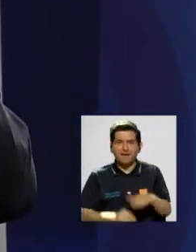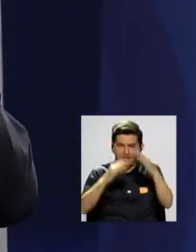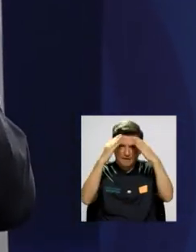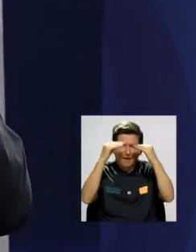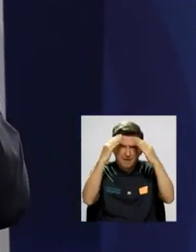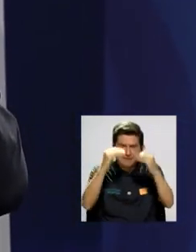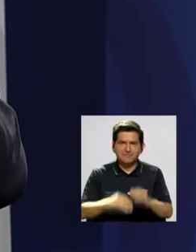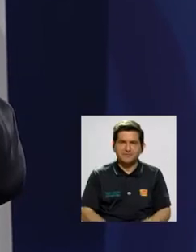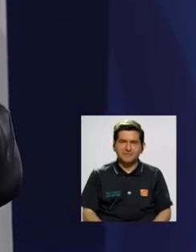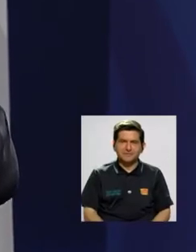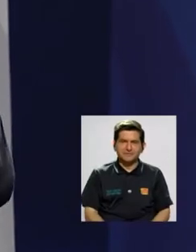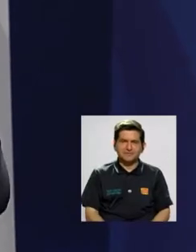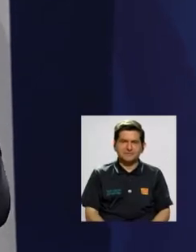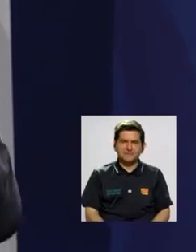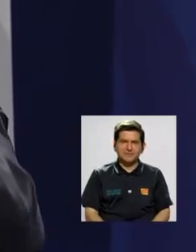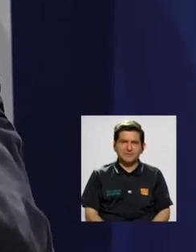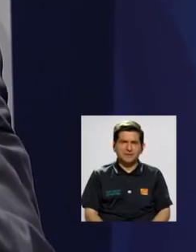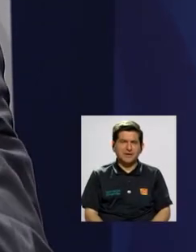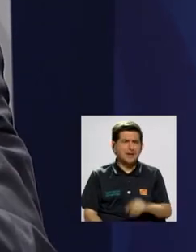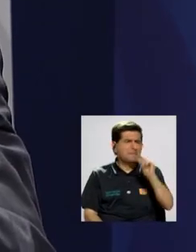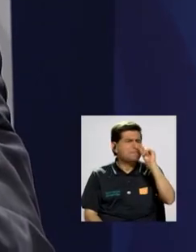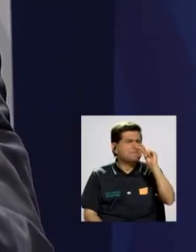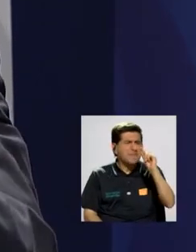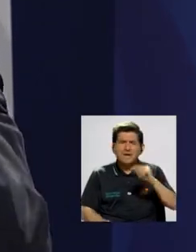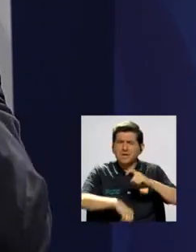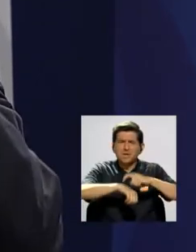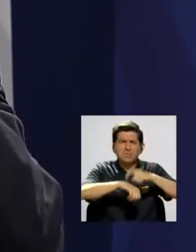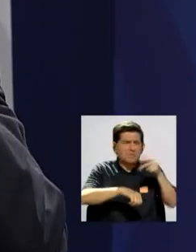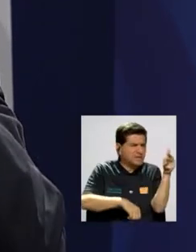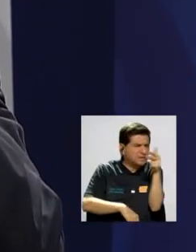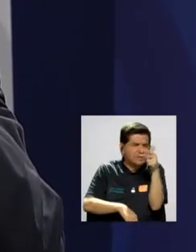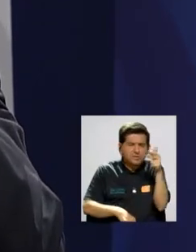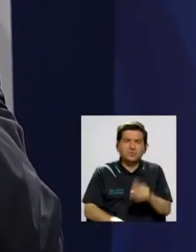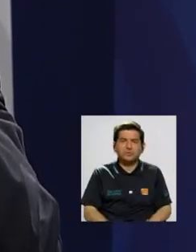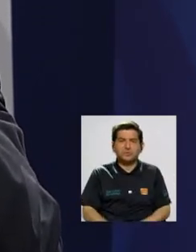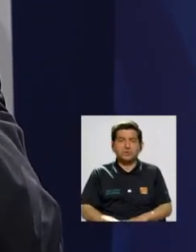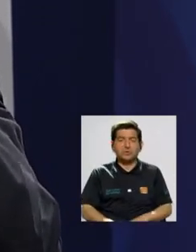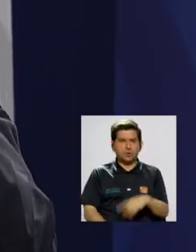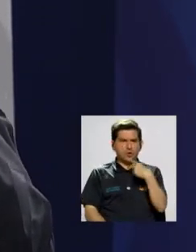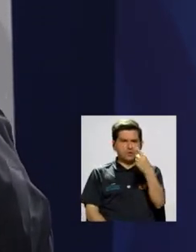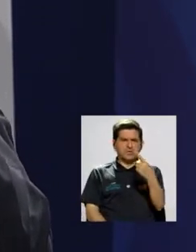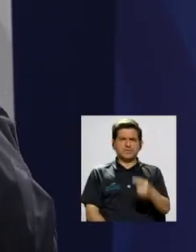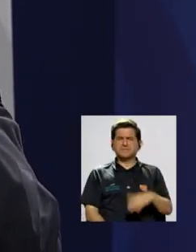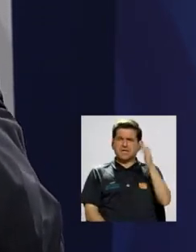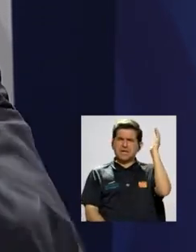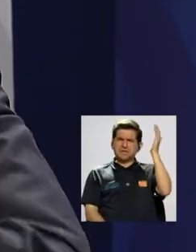línea. Un minutito que vimos, claramente